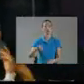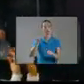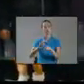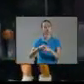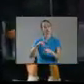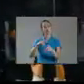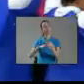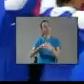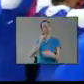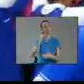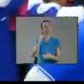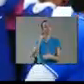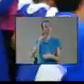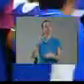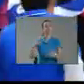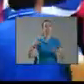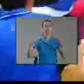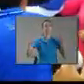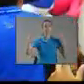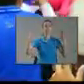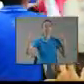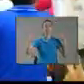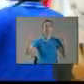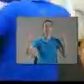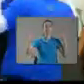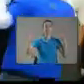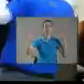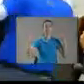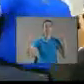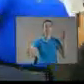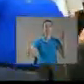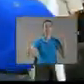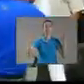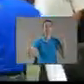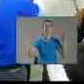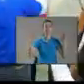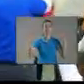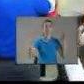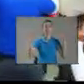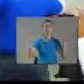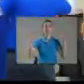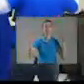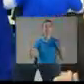mas los justos se alegrarán.